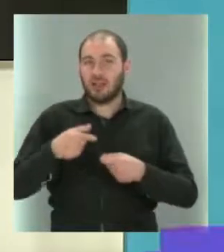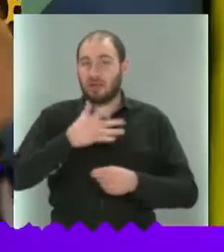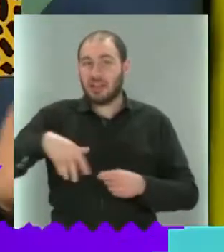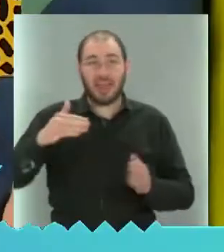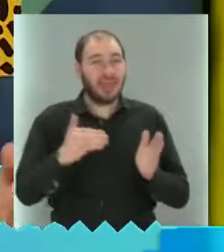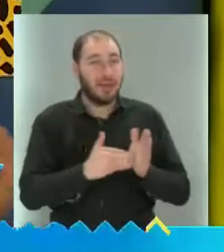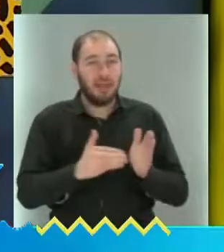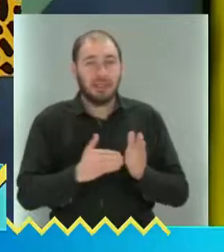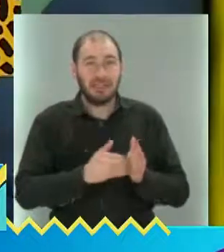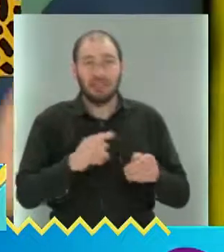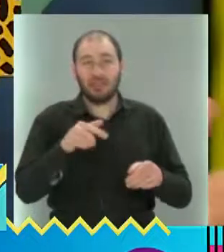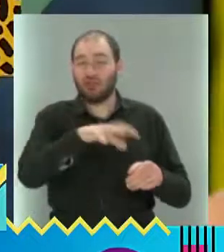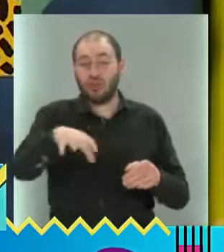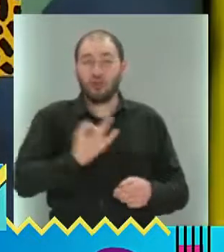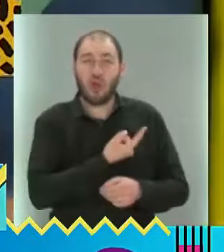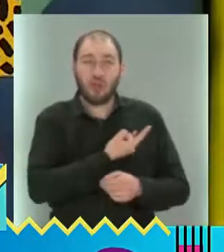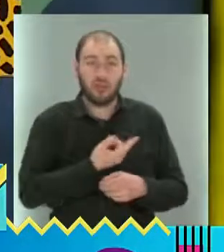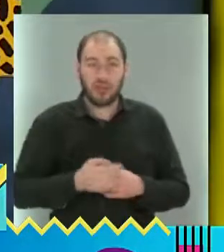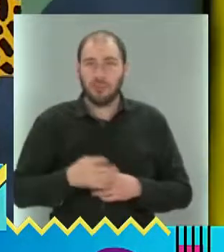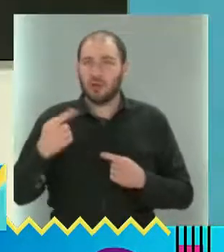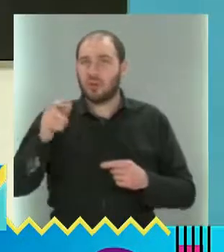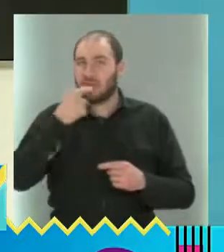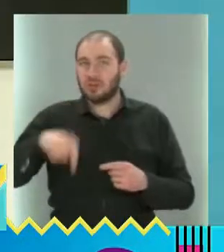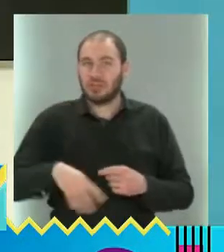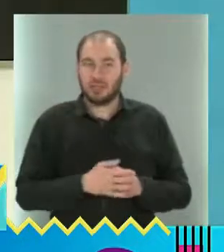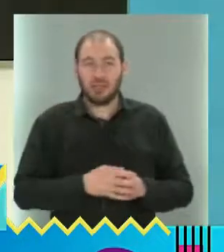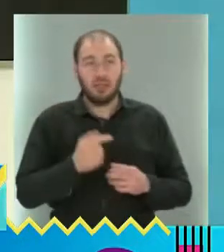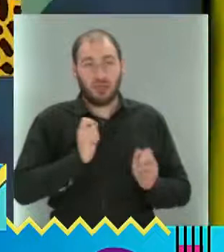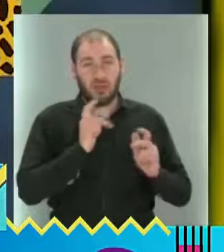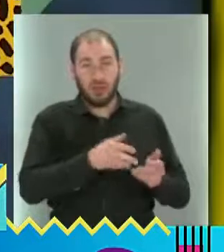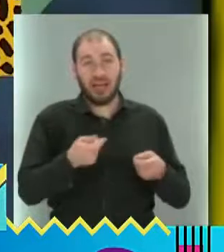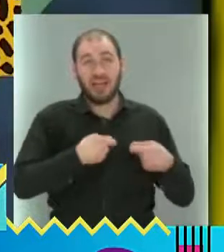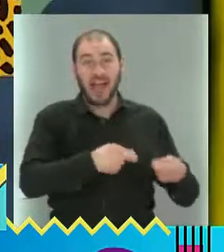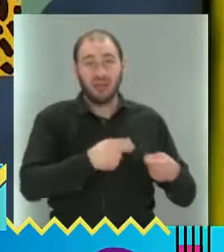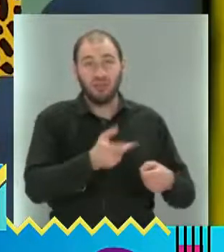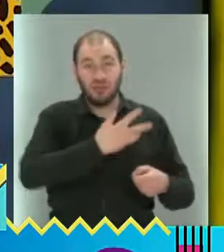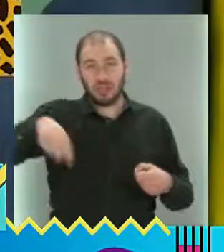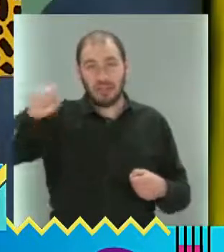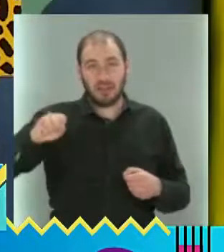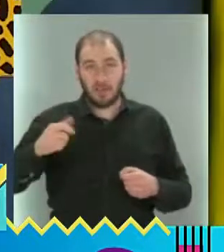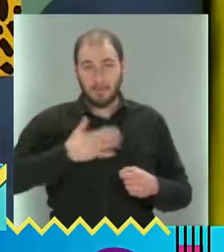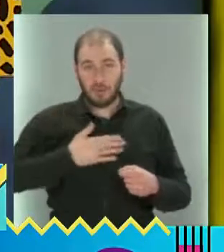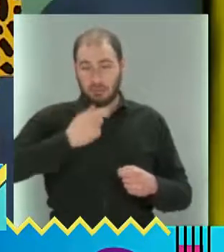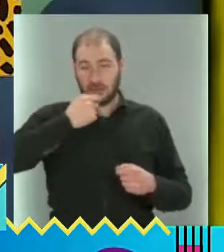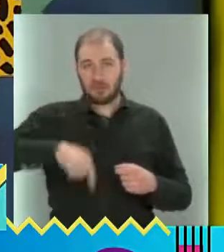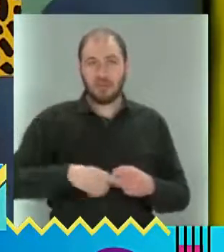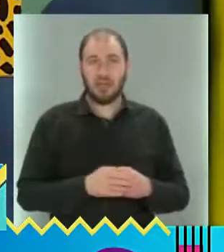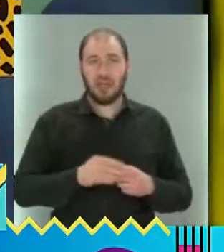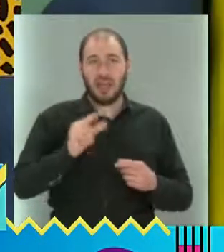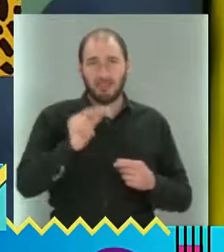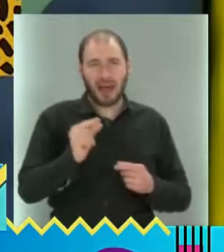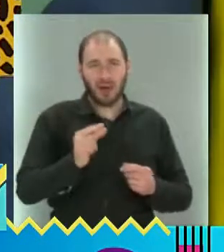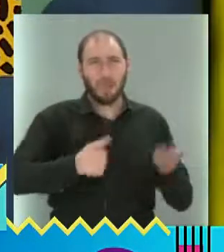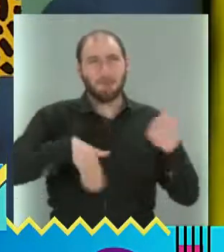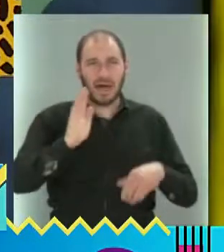flete. Depende del sitio. Depende del sitio. Pero digo, aquí en la provincia de Mendoza. Lo que yo te digo es que el costo del flete nuestro en Mendoza es el más